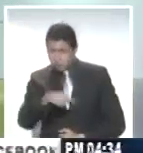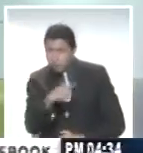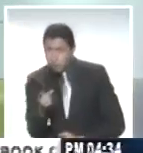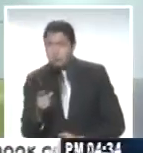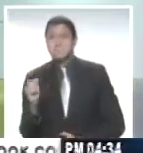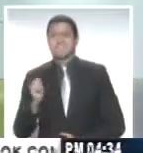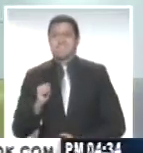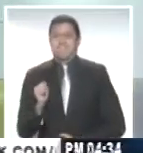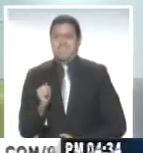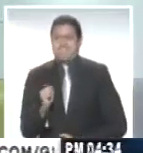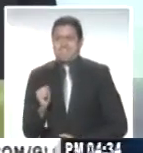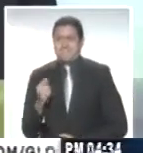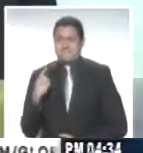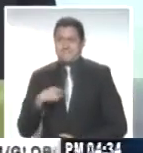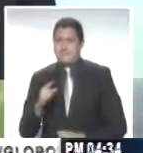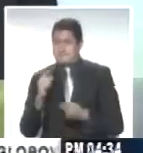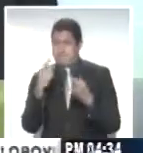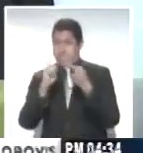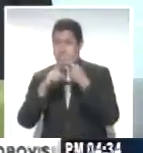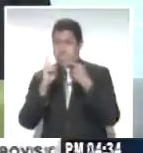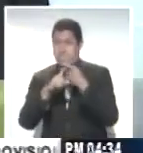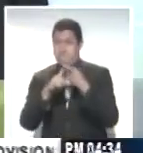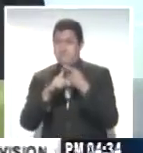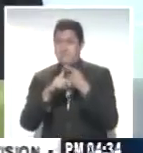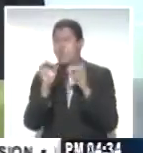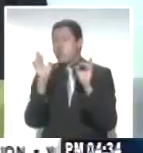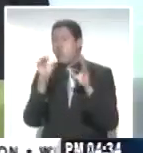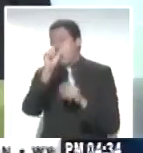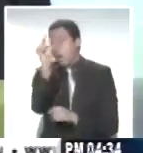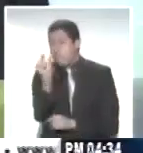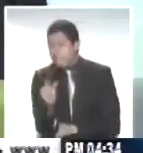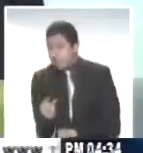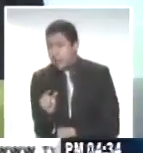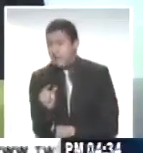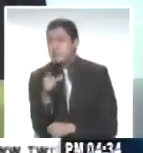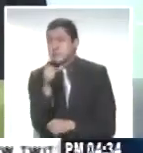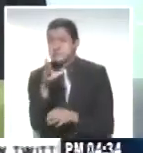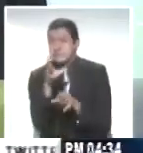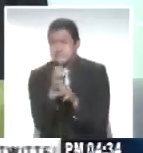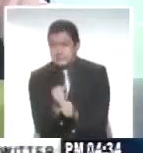Sí. Tenemos como primera causa las lumbalgias, que no son más que